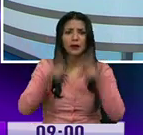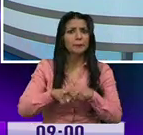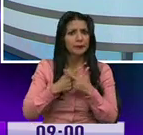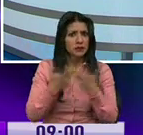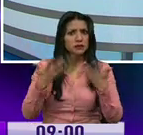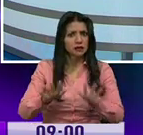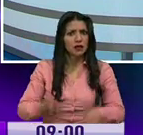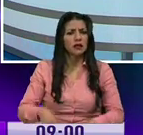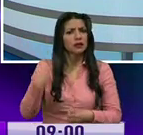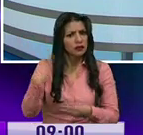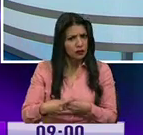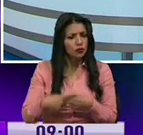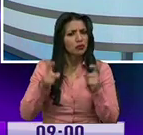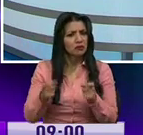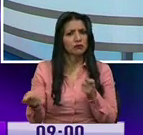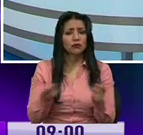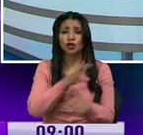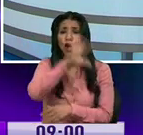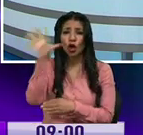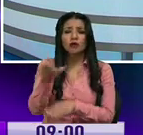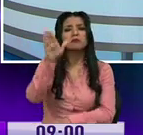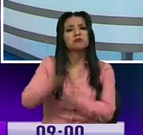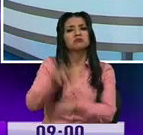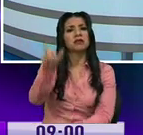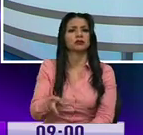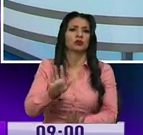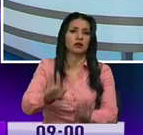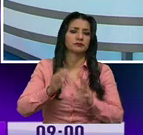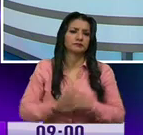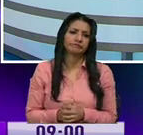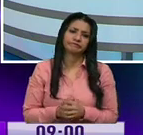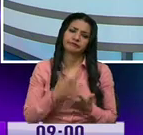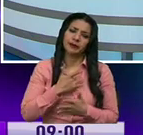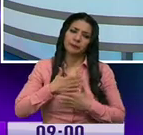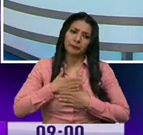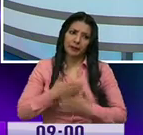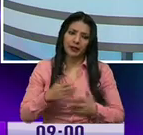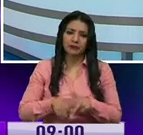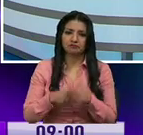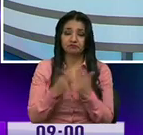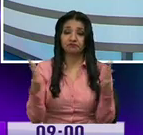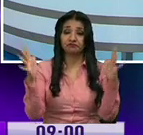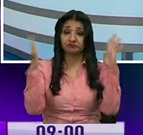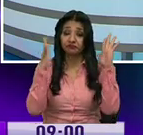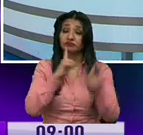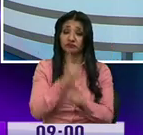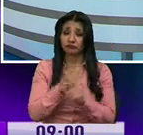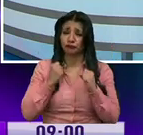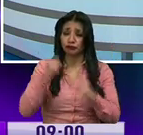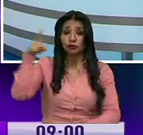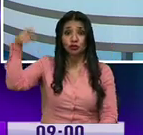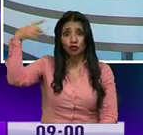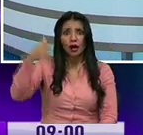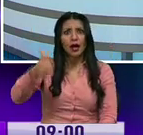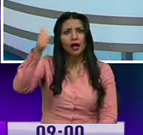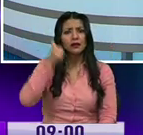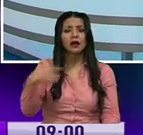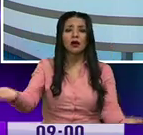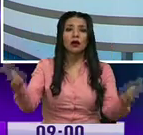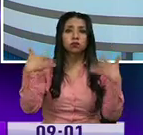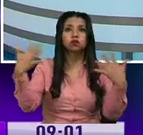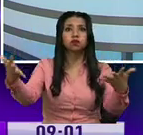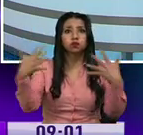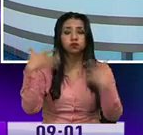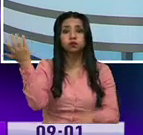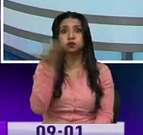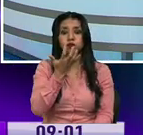del día, todos, la gran mayoría, provocados. ¡Qué tristeza! Claro. Se está bastante fuerte realmente el sol, ayer fue terrible